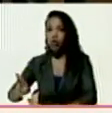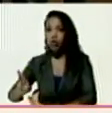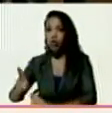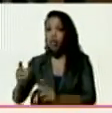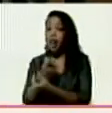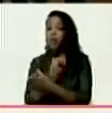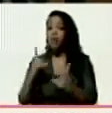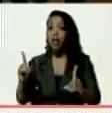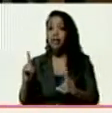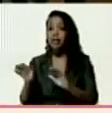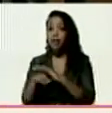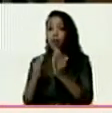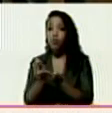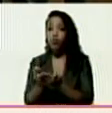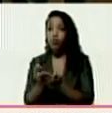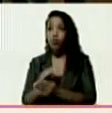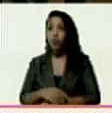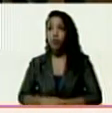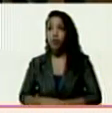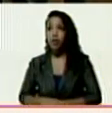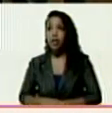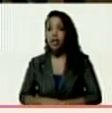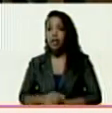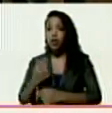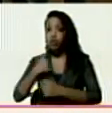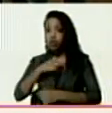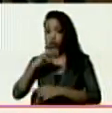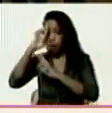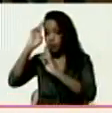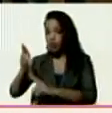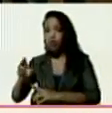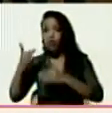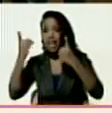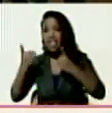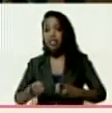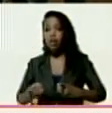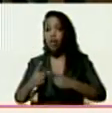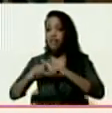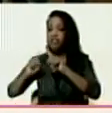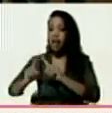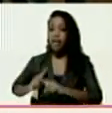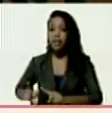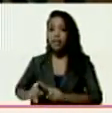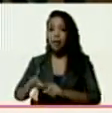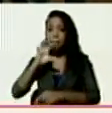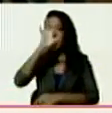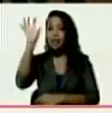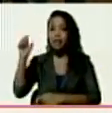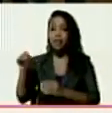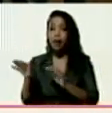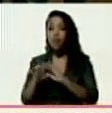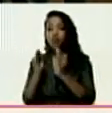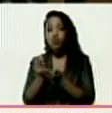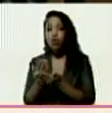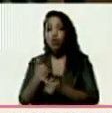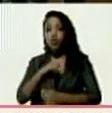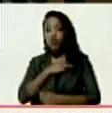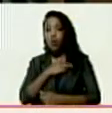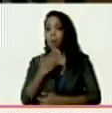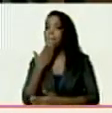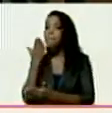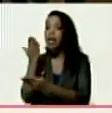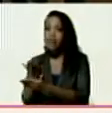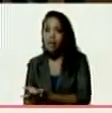democracias del mundo, que somos respetuosos de las decisiones de los diferentes países del mundo. Lo que tenemos es que